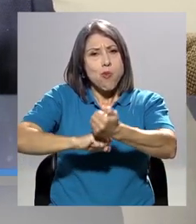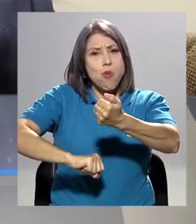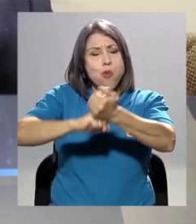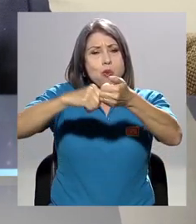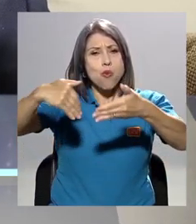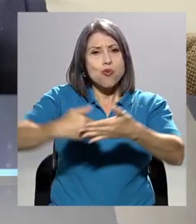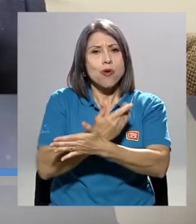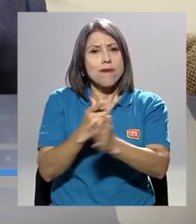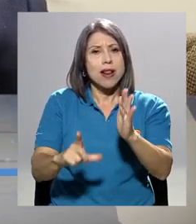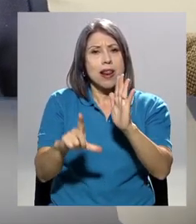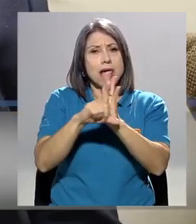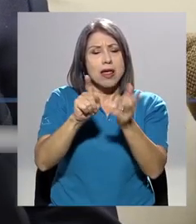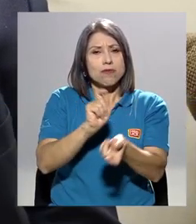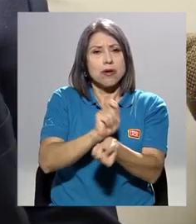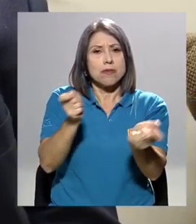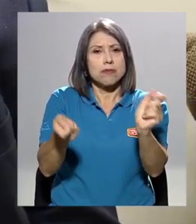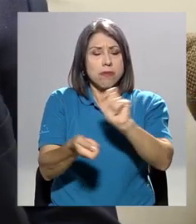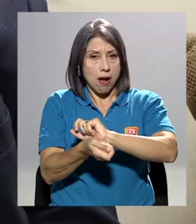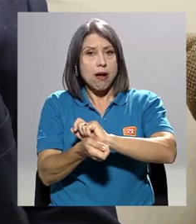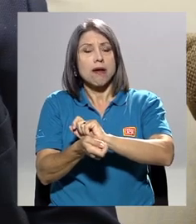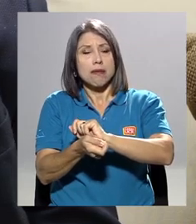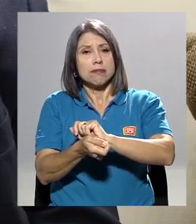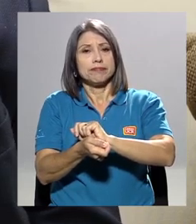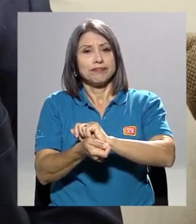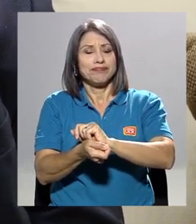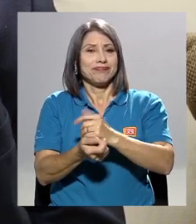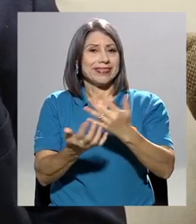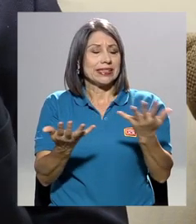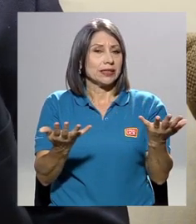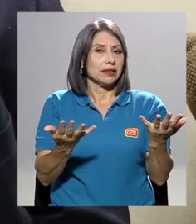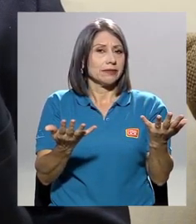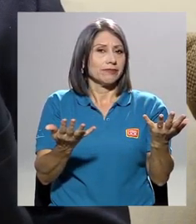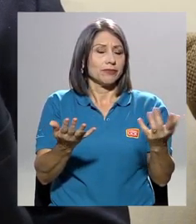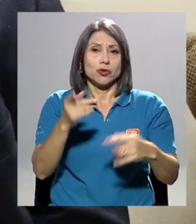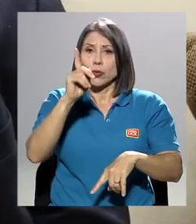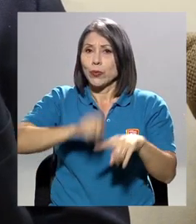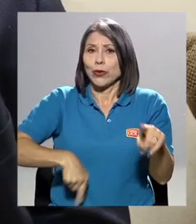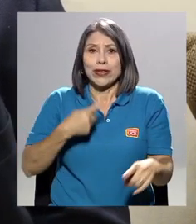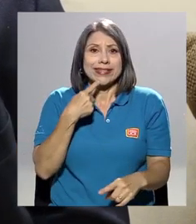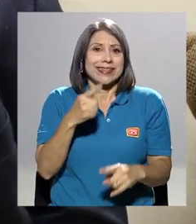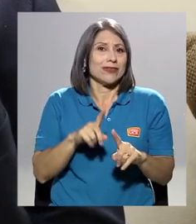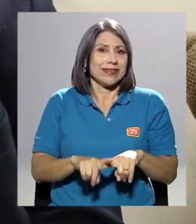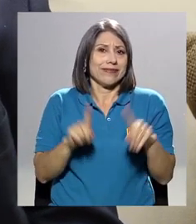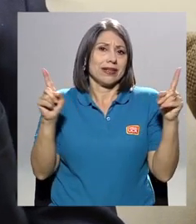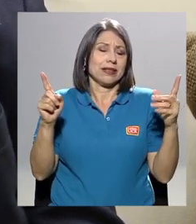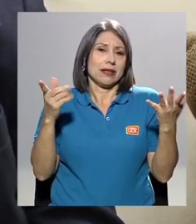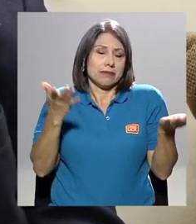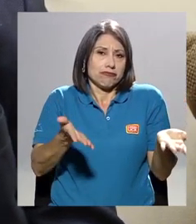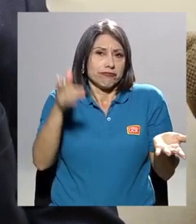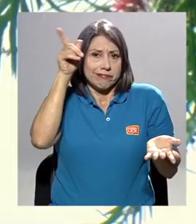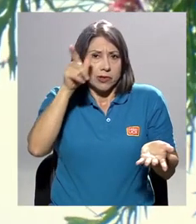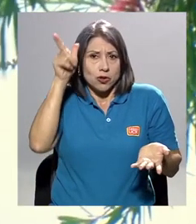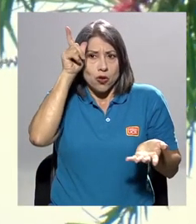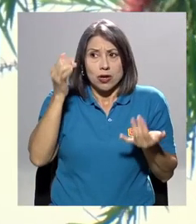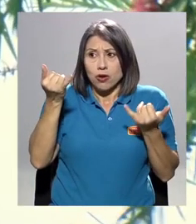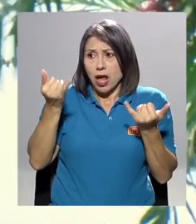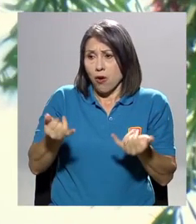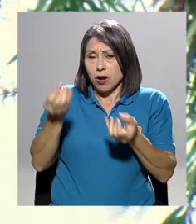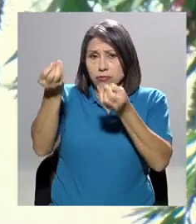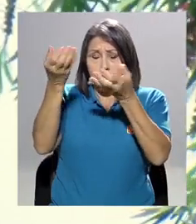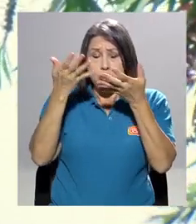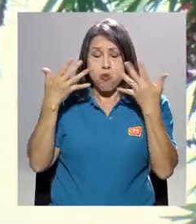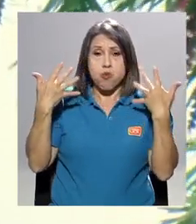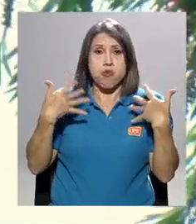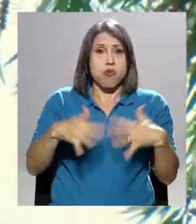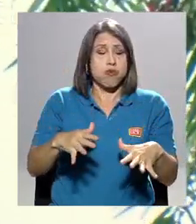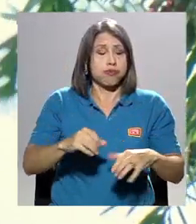nueva ley, ¿verdad? Y no puedo decirlo de otra manera, claro que esto cayó como un balde